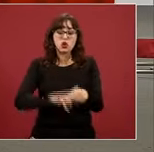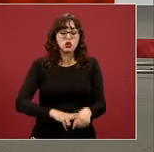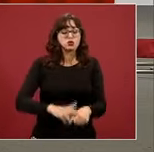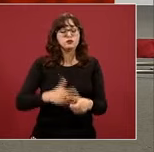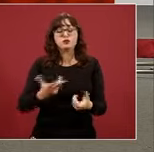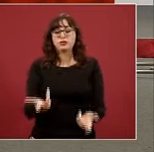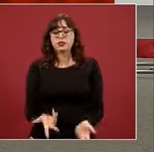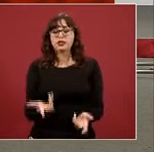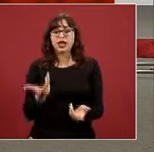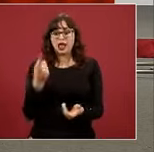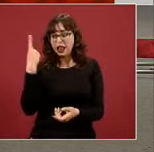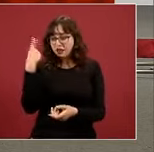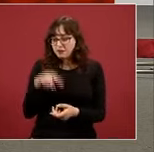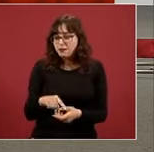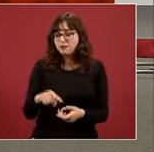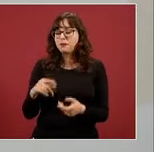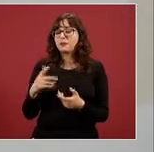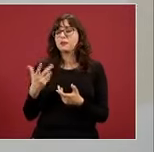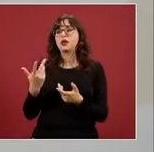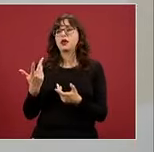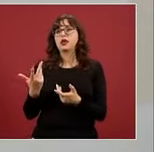para consultas y cirugías